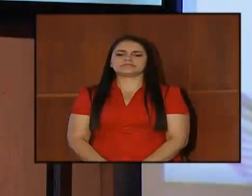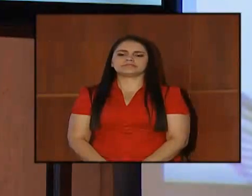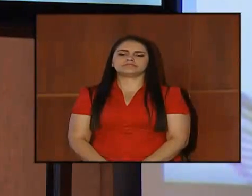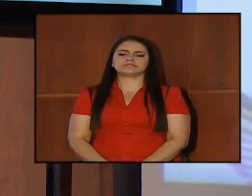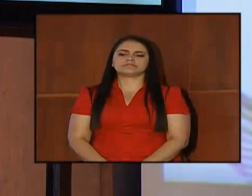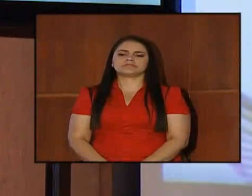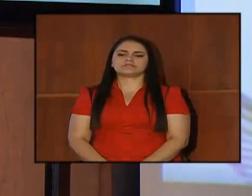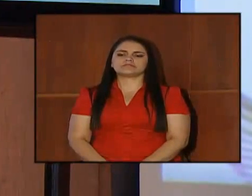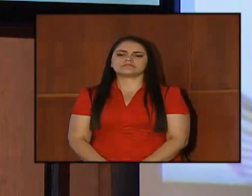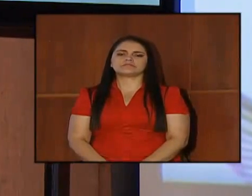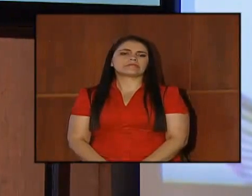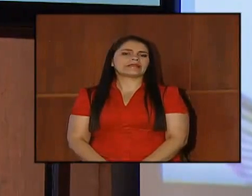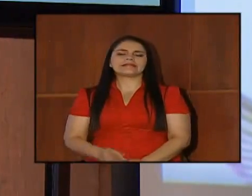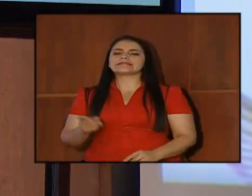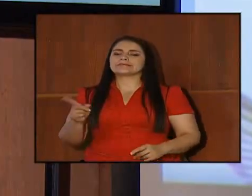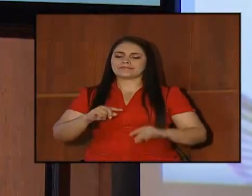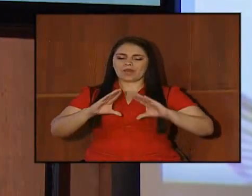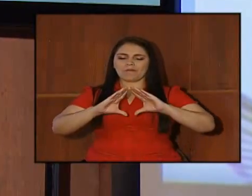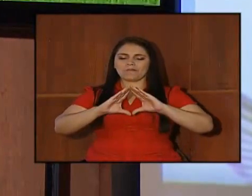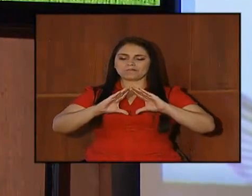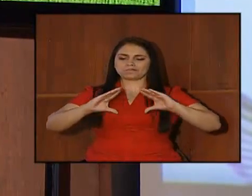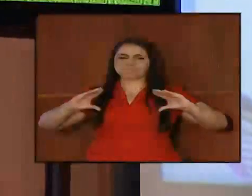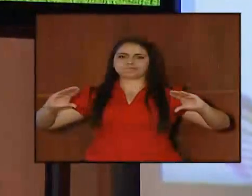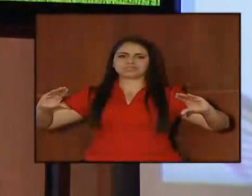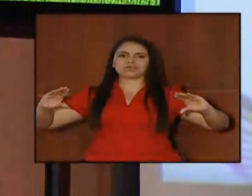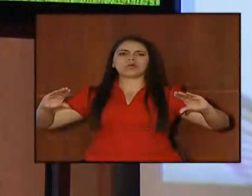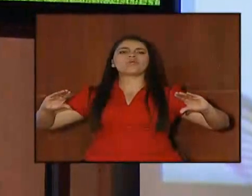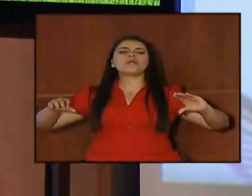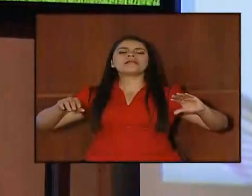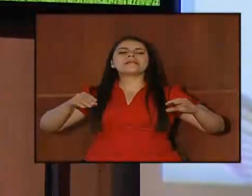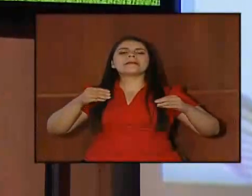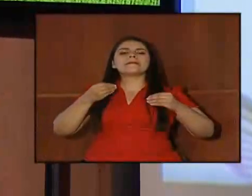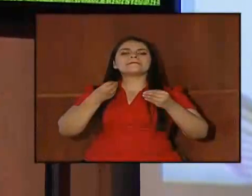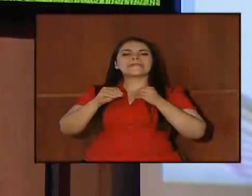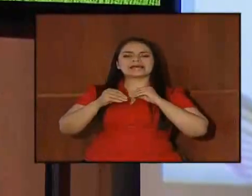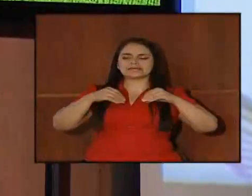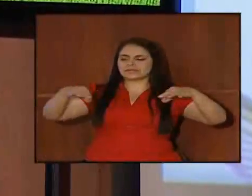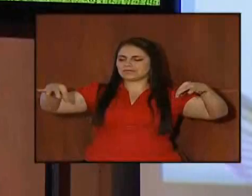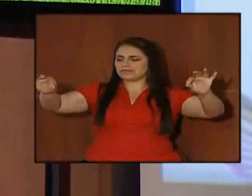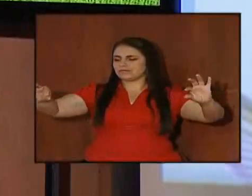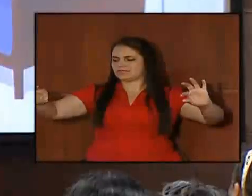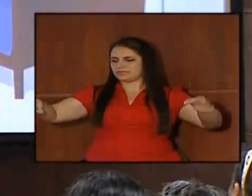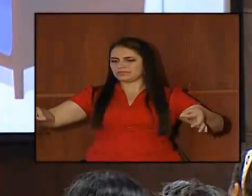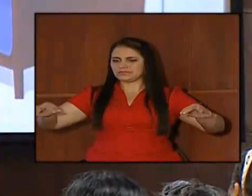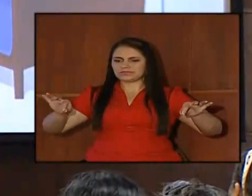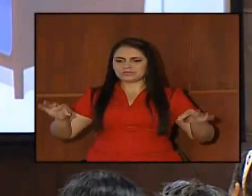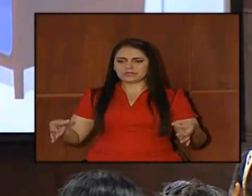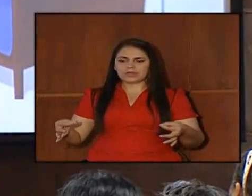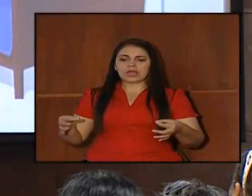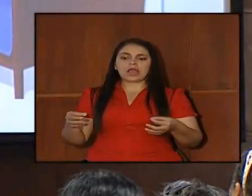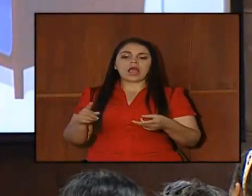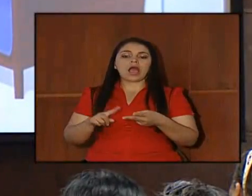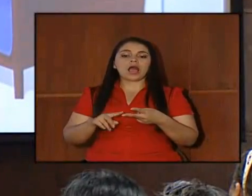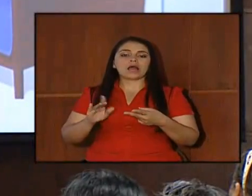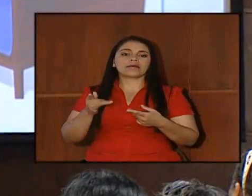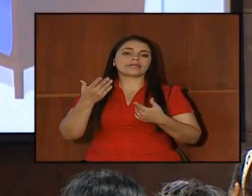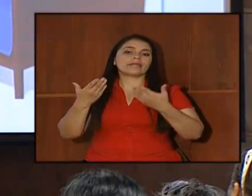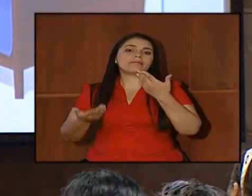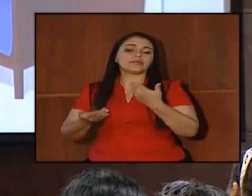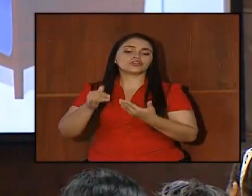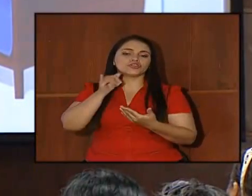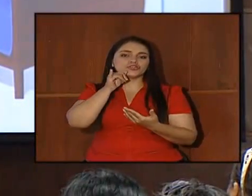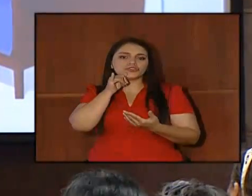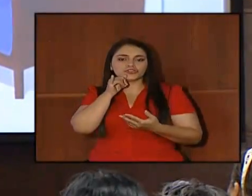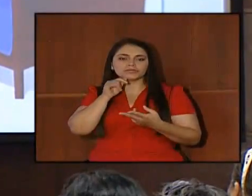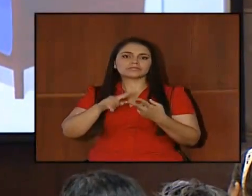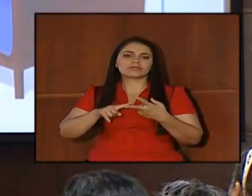Igualmente, pues debemos proteger el colchón con cobertores plásticos, porque como el paciente posiblemente se